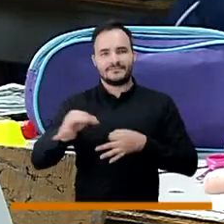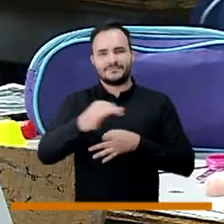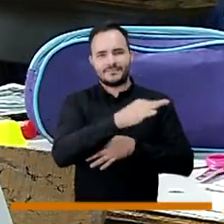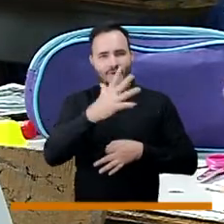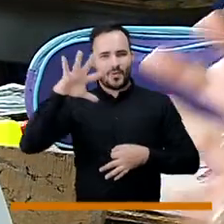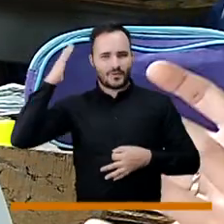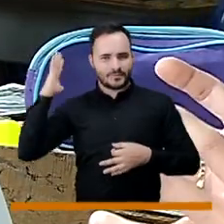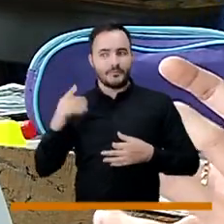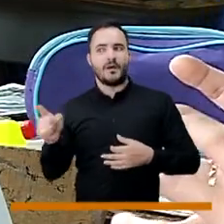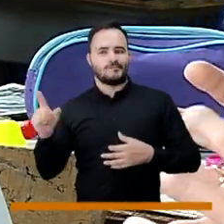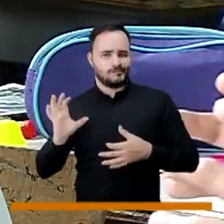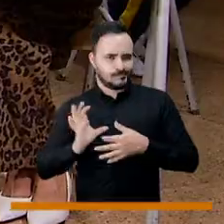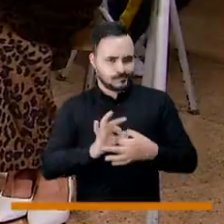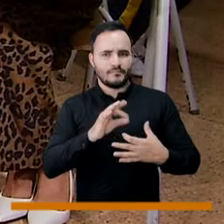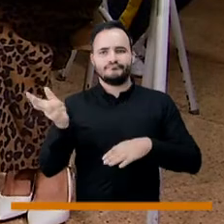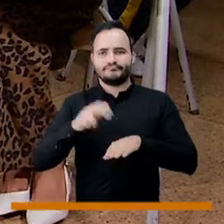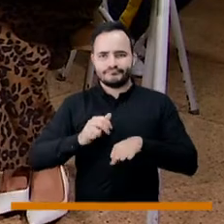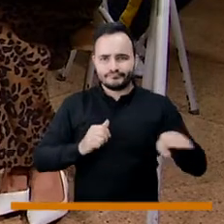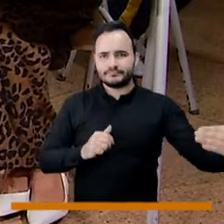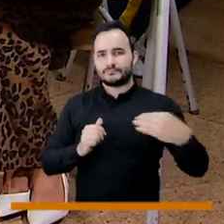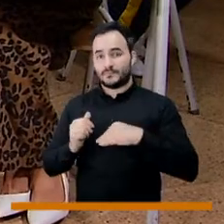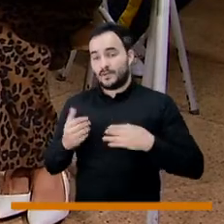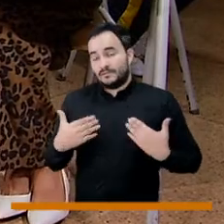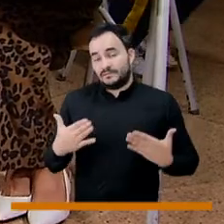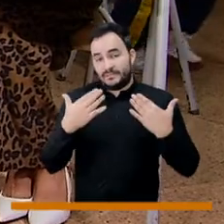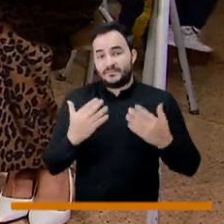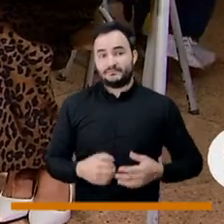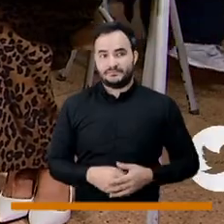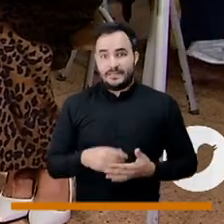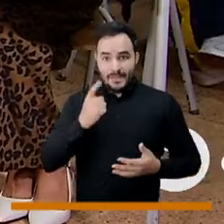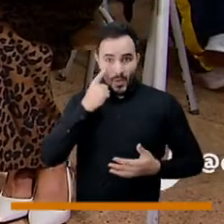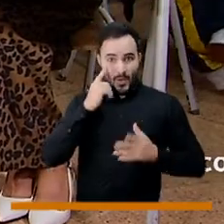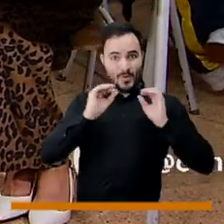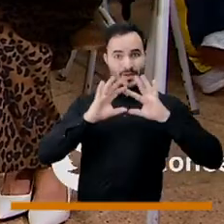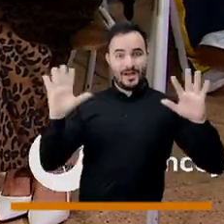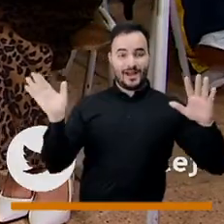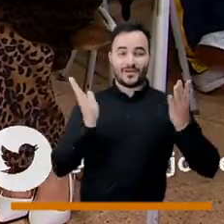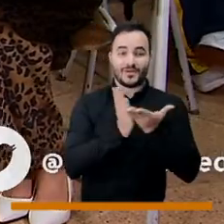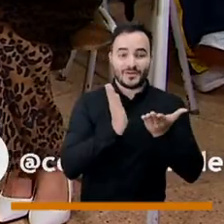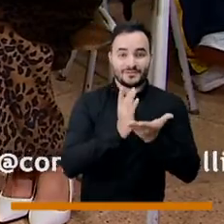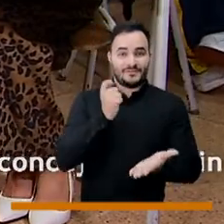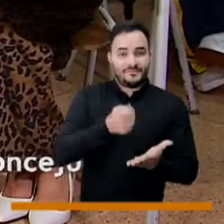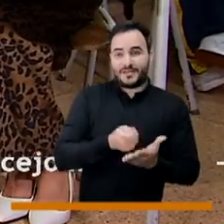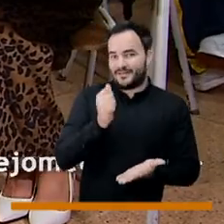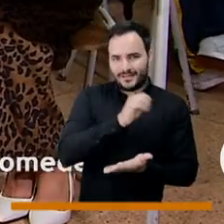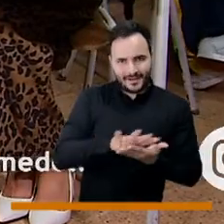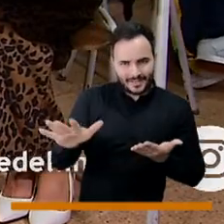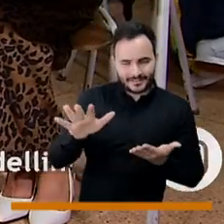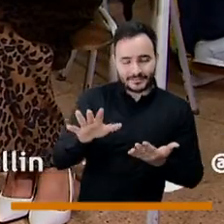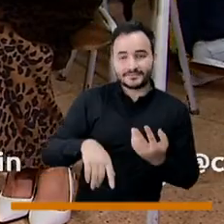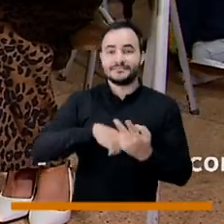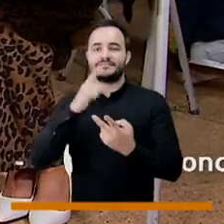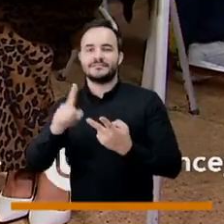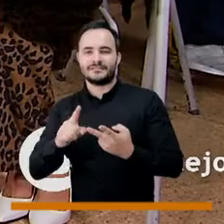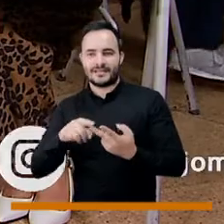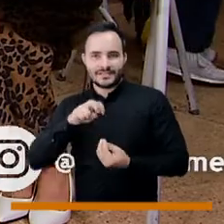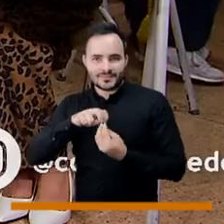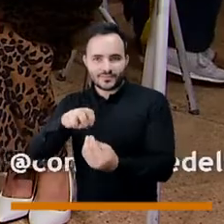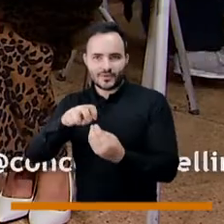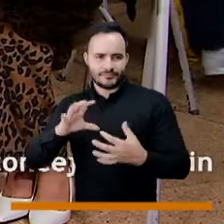este ha sido un gran avance además de la gratuidad en la educación poder tener otras alternativas y estrategias